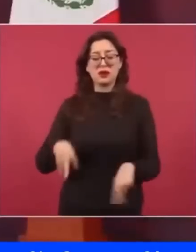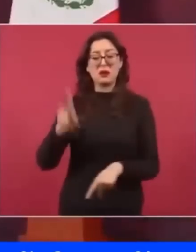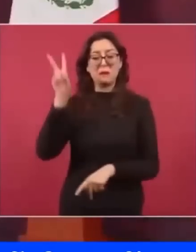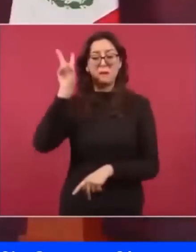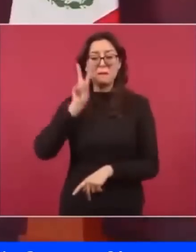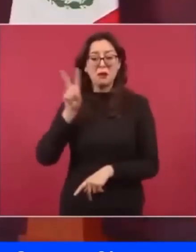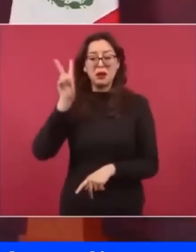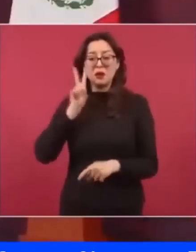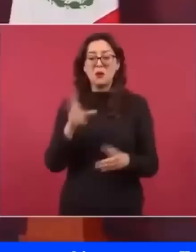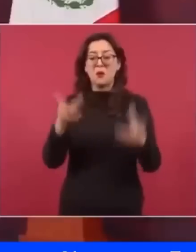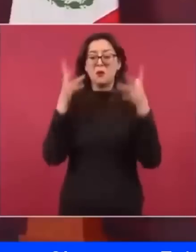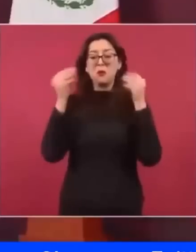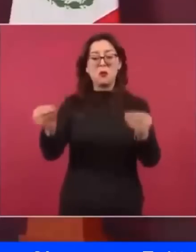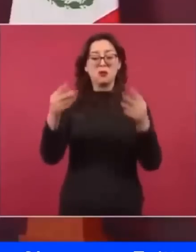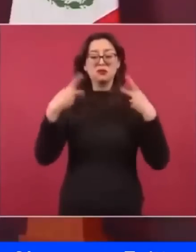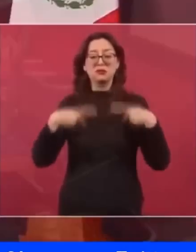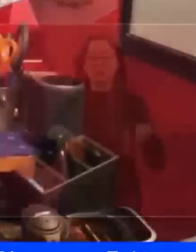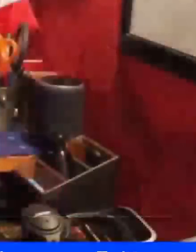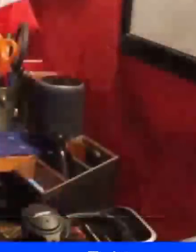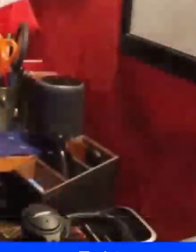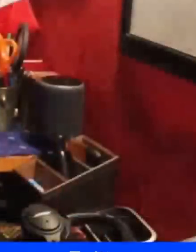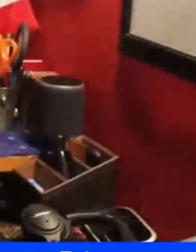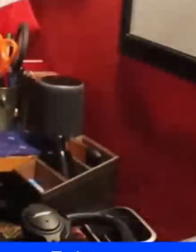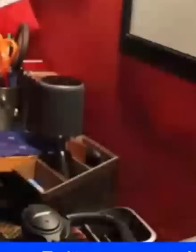un juicio.